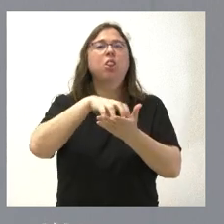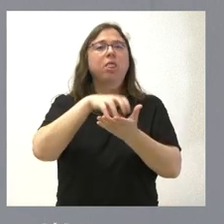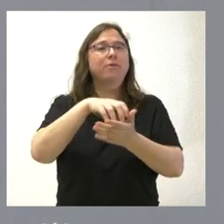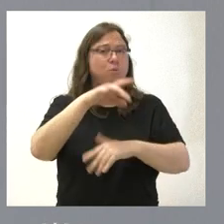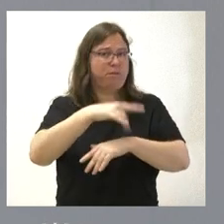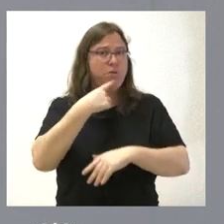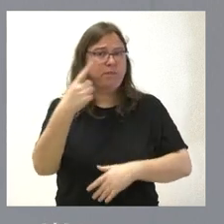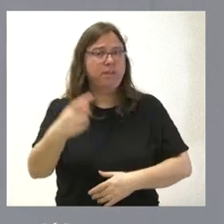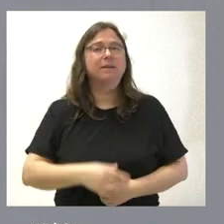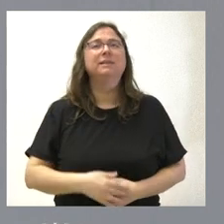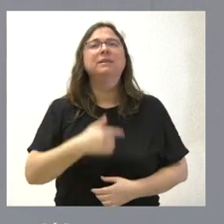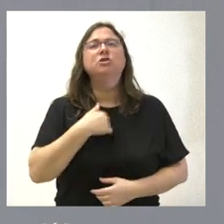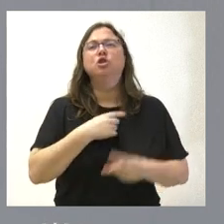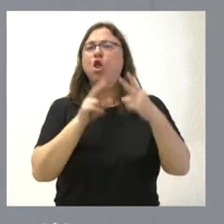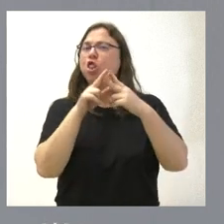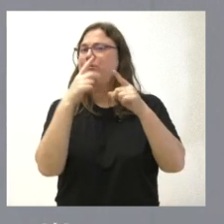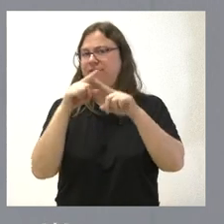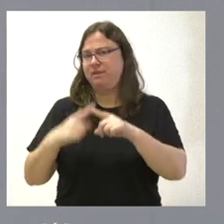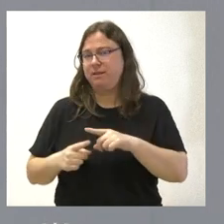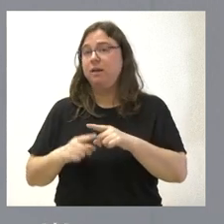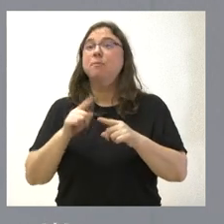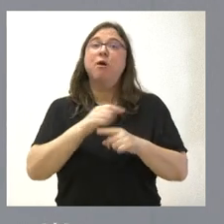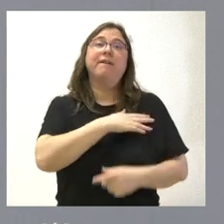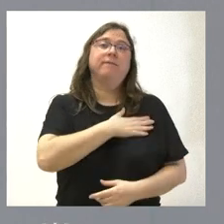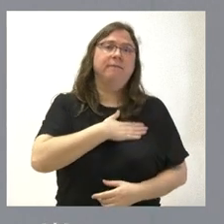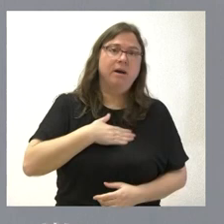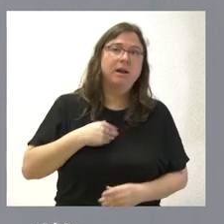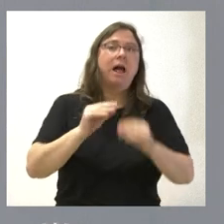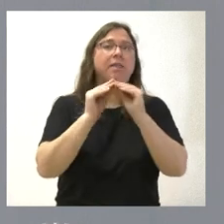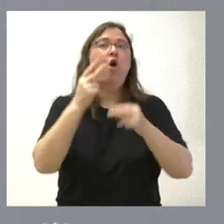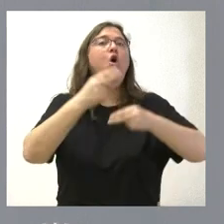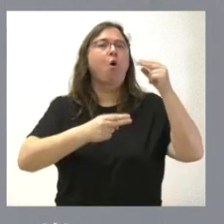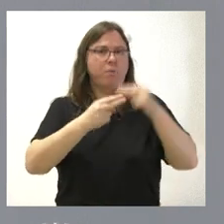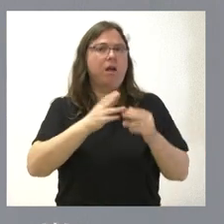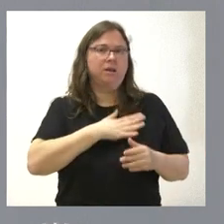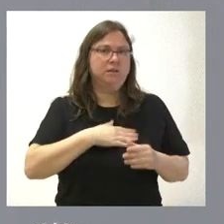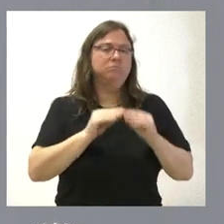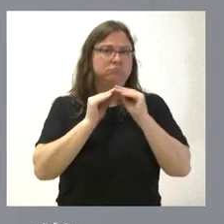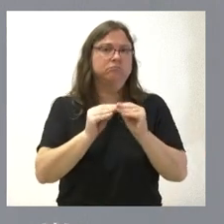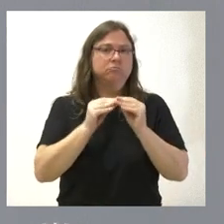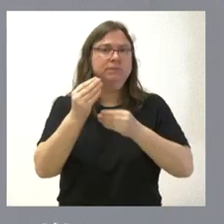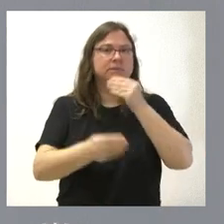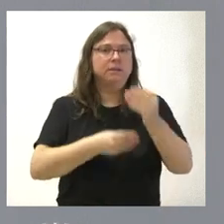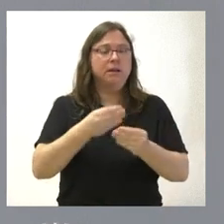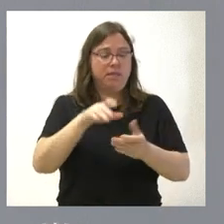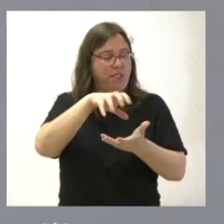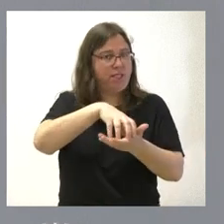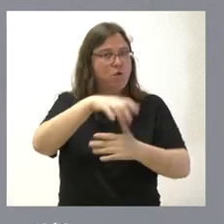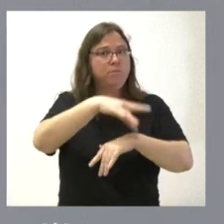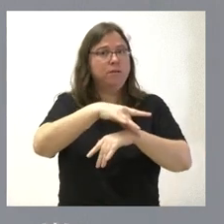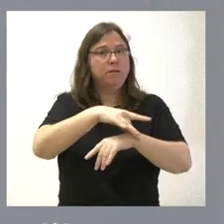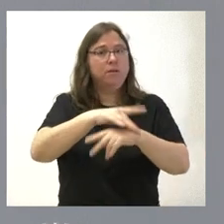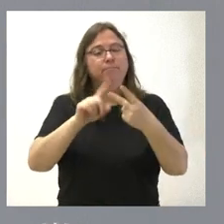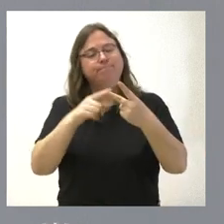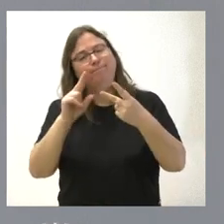plantea yo creo que son dos cosas distintas por un lado la voluntad que tenemos de hacer la obra que se Está realizando en este centro de salud y por otro lado el